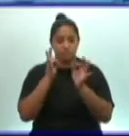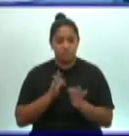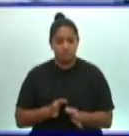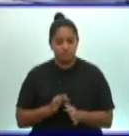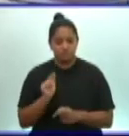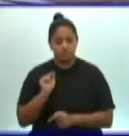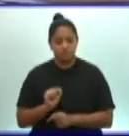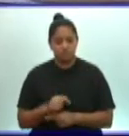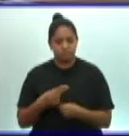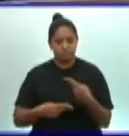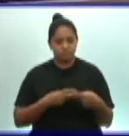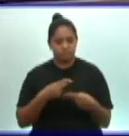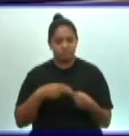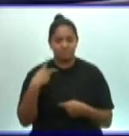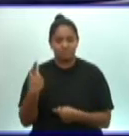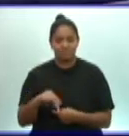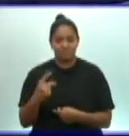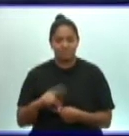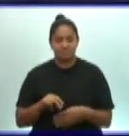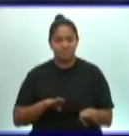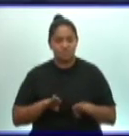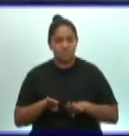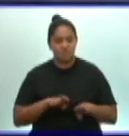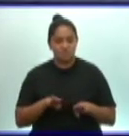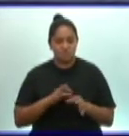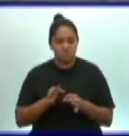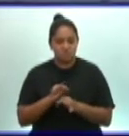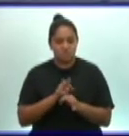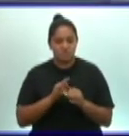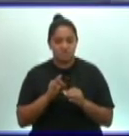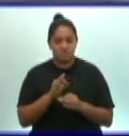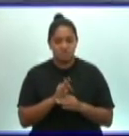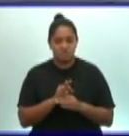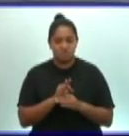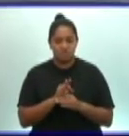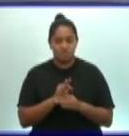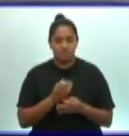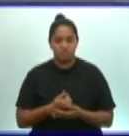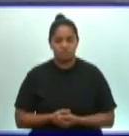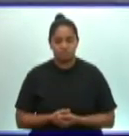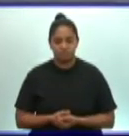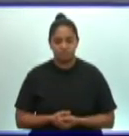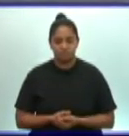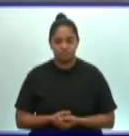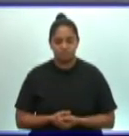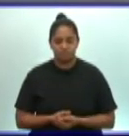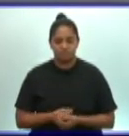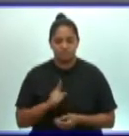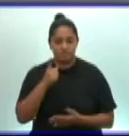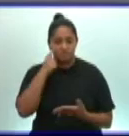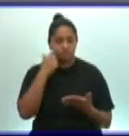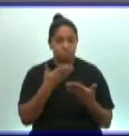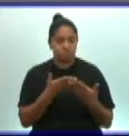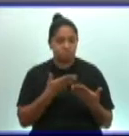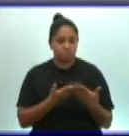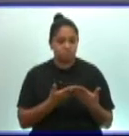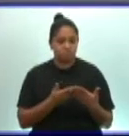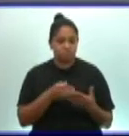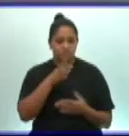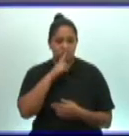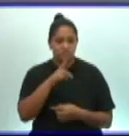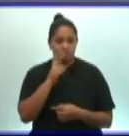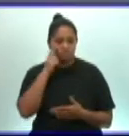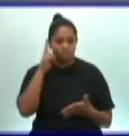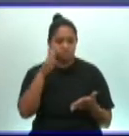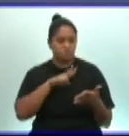en la realización de ejercicios sobre el movimiento de partículas dentro de un campo magnético uniforme. Pero antes les propongo entonces responder o